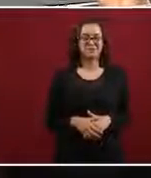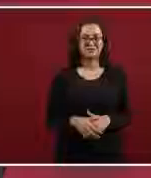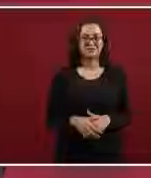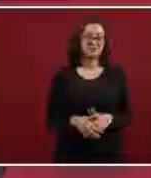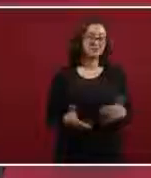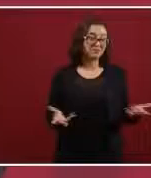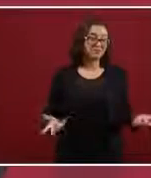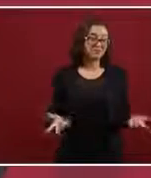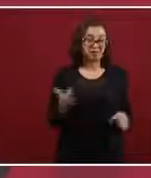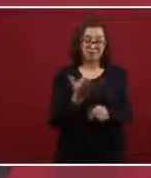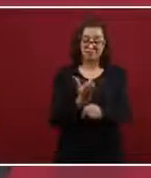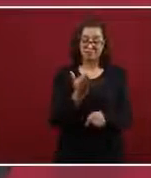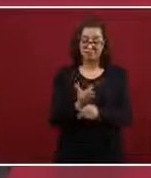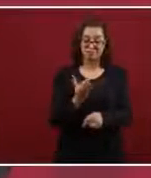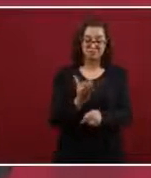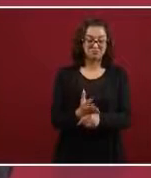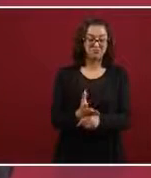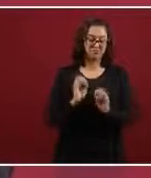las libertades.